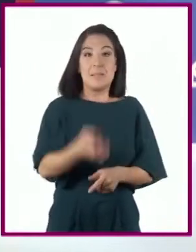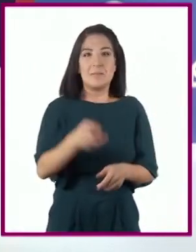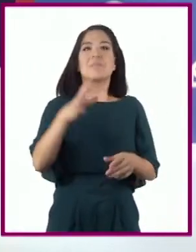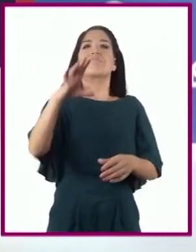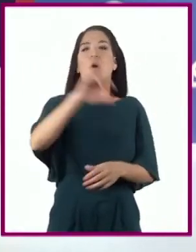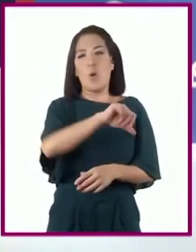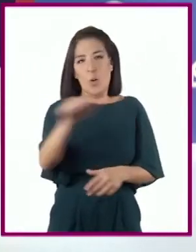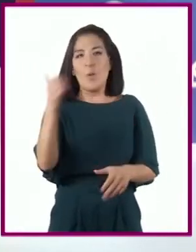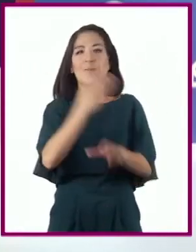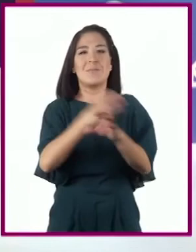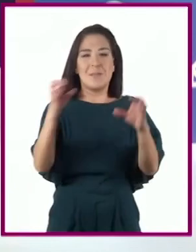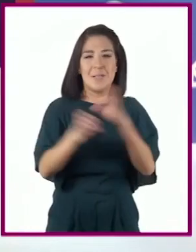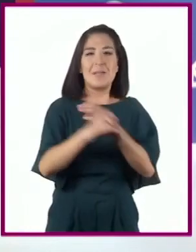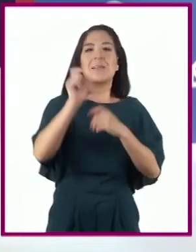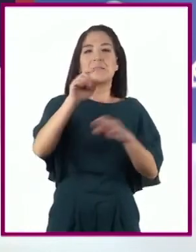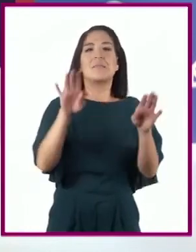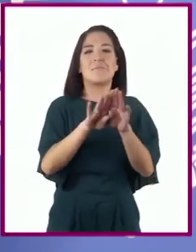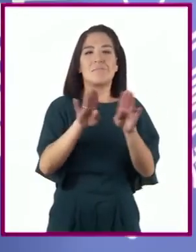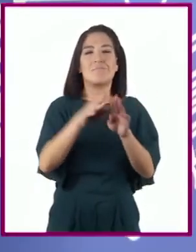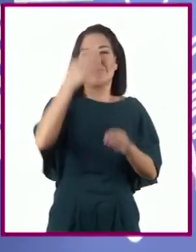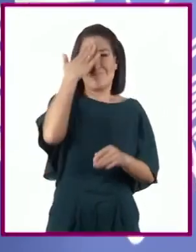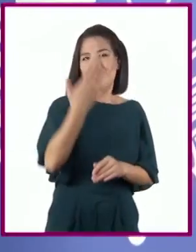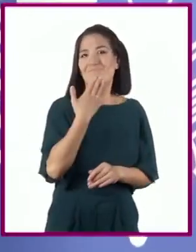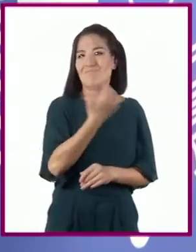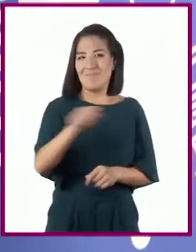otras cosas, radicará su talento.